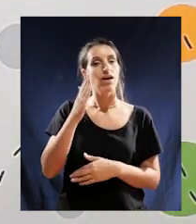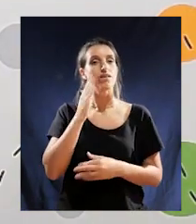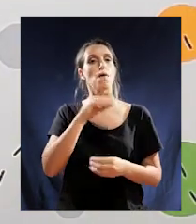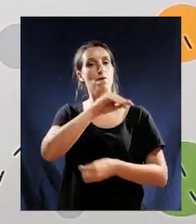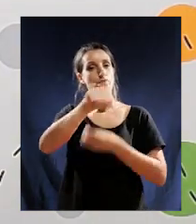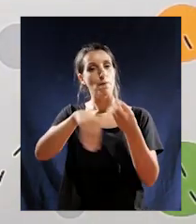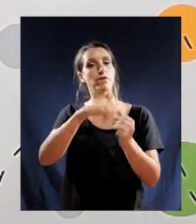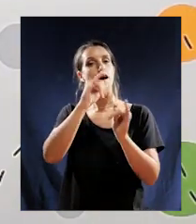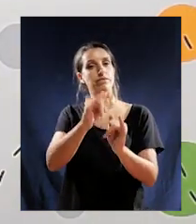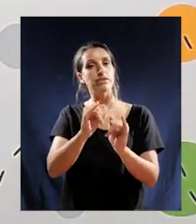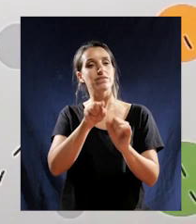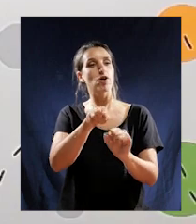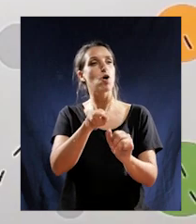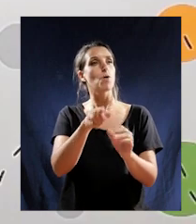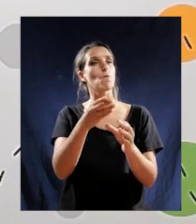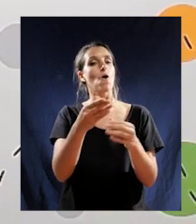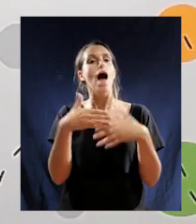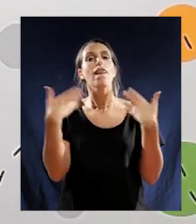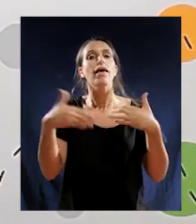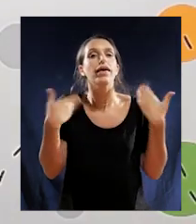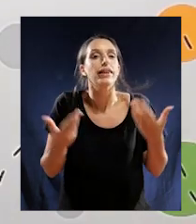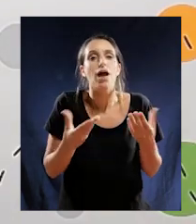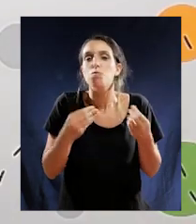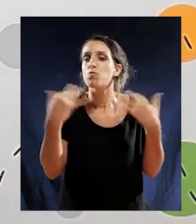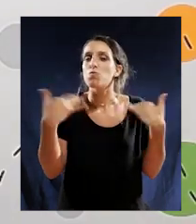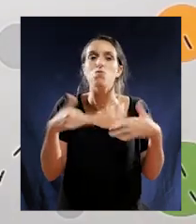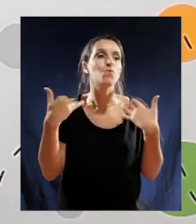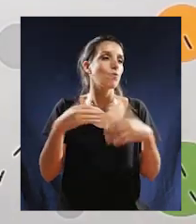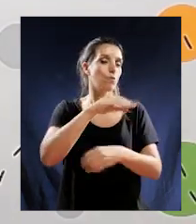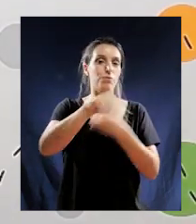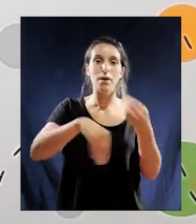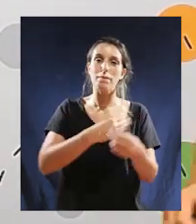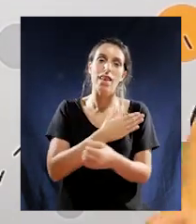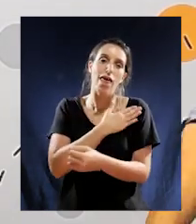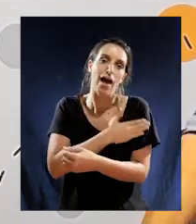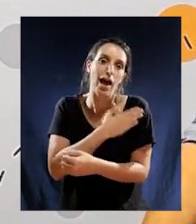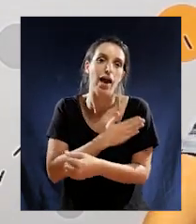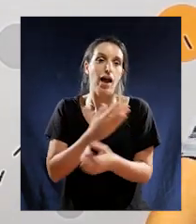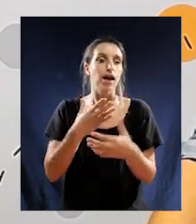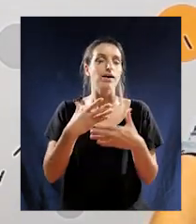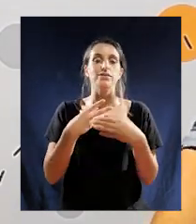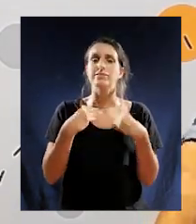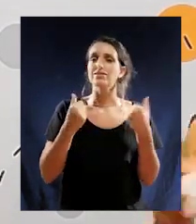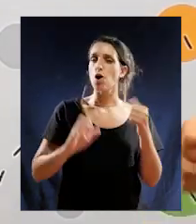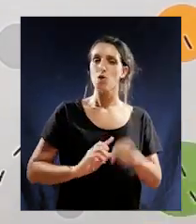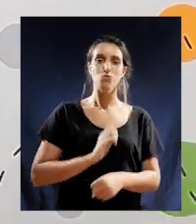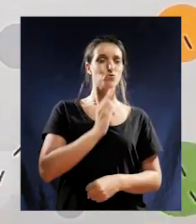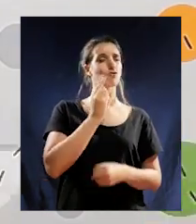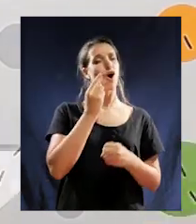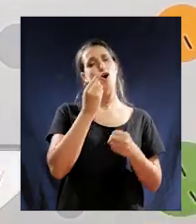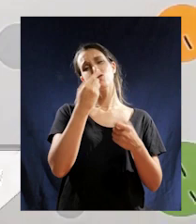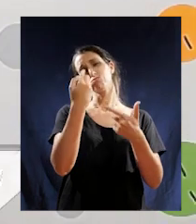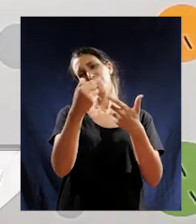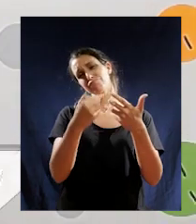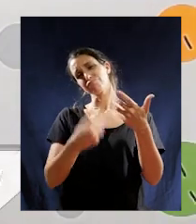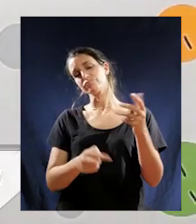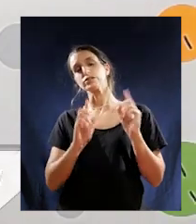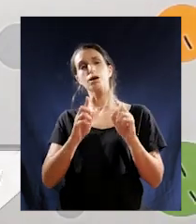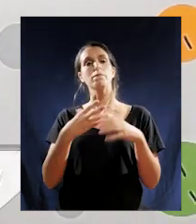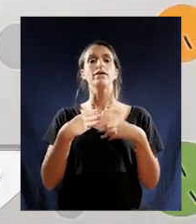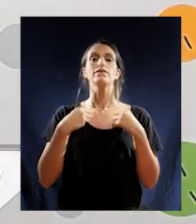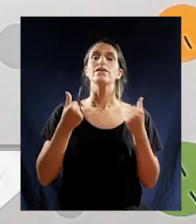sabemos que las familias son ese lugar bueno que nos da tantas alegrías que